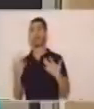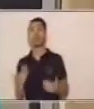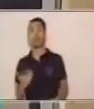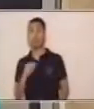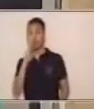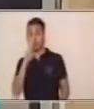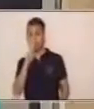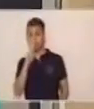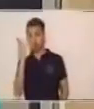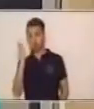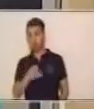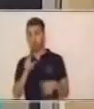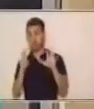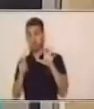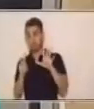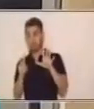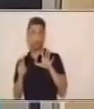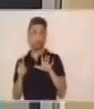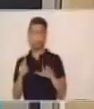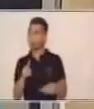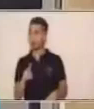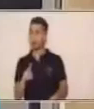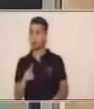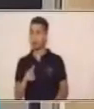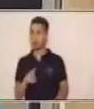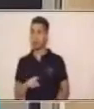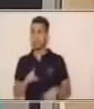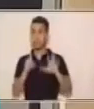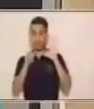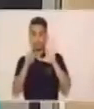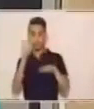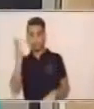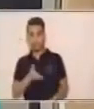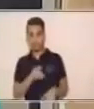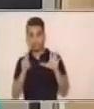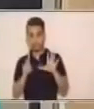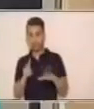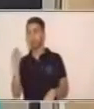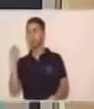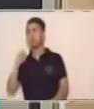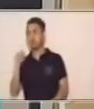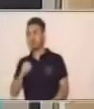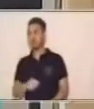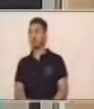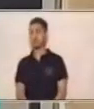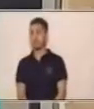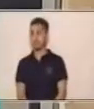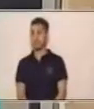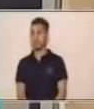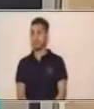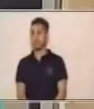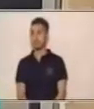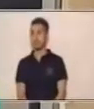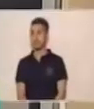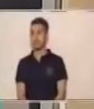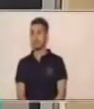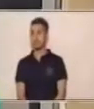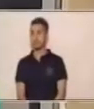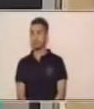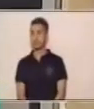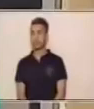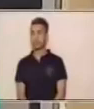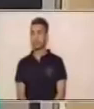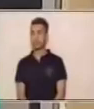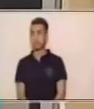séptimos? No. ¿Será 6 séptimos? Sí, correcto. ¿Verdad? Porque está en la letra F